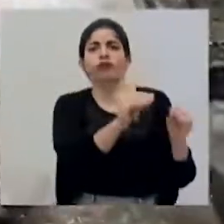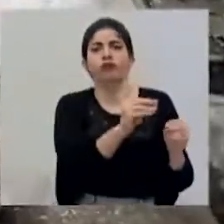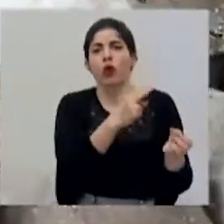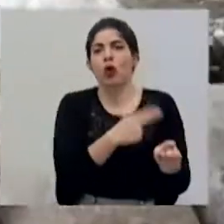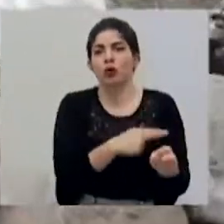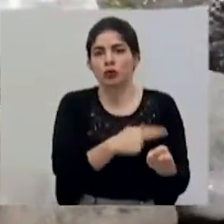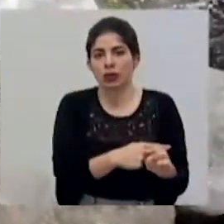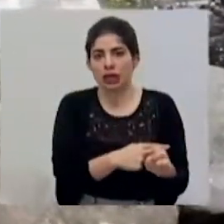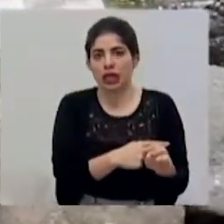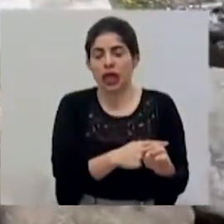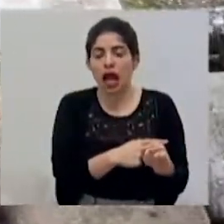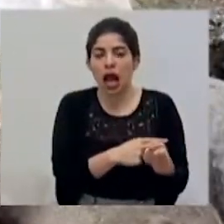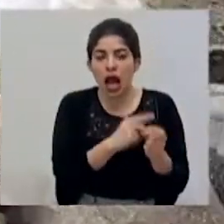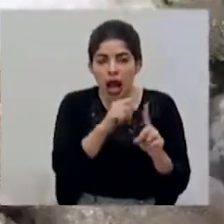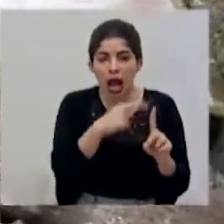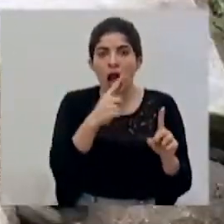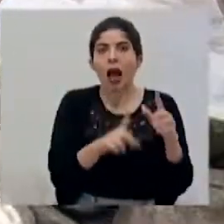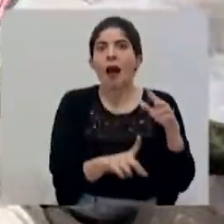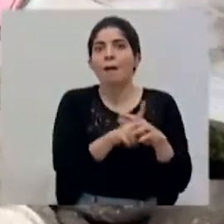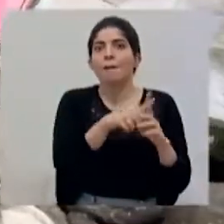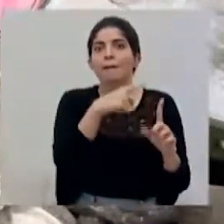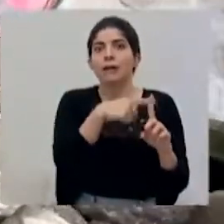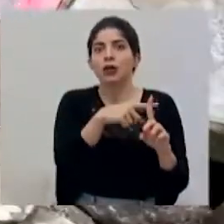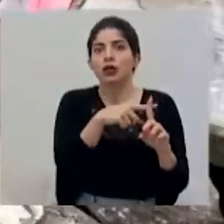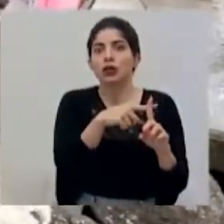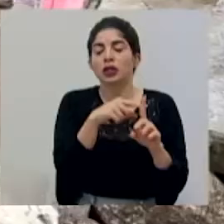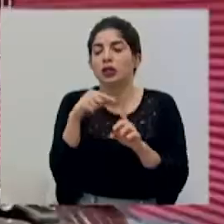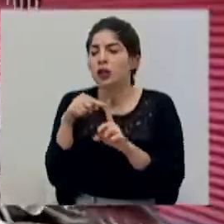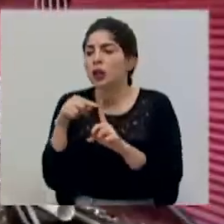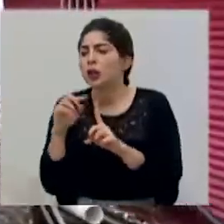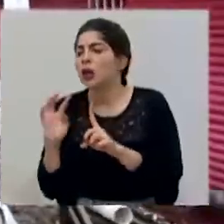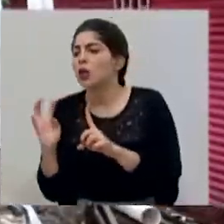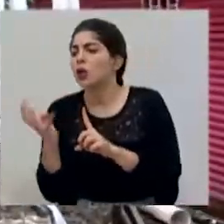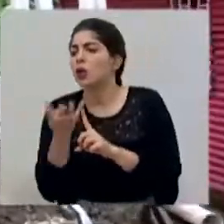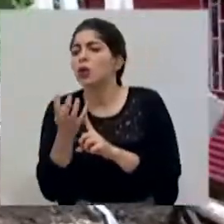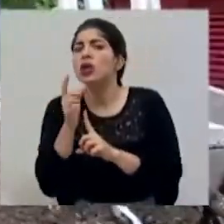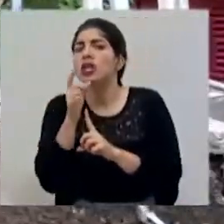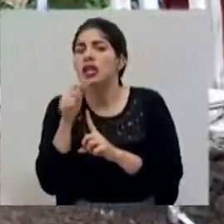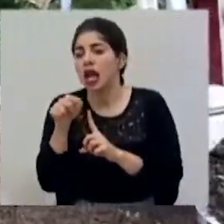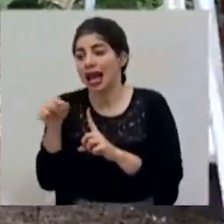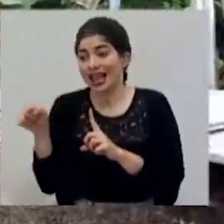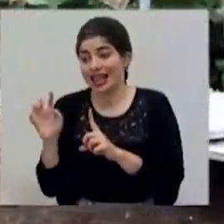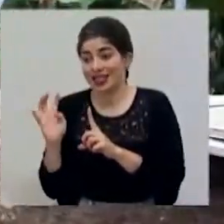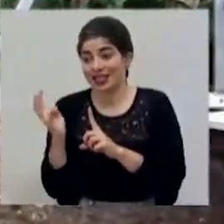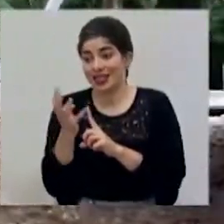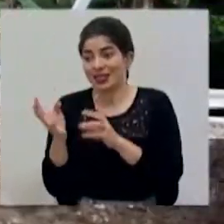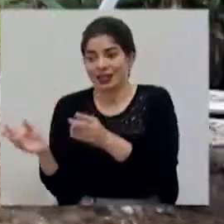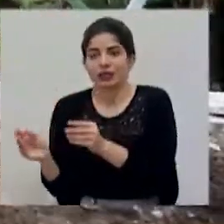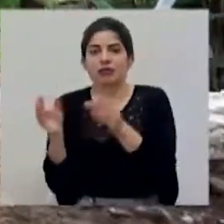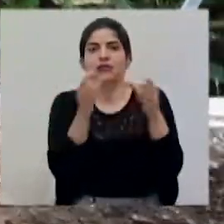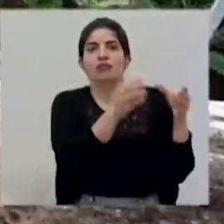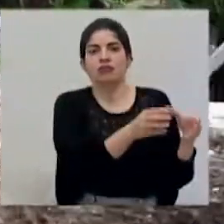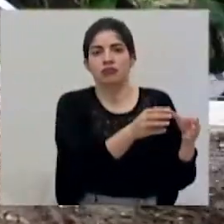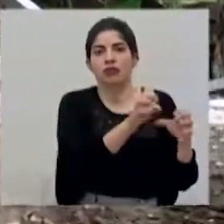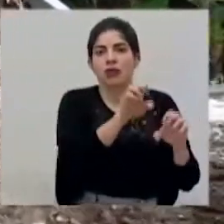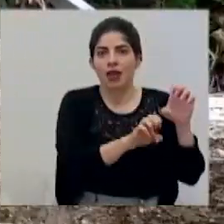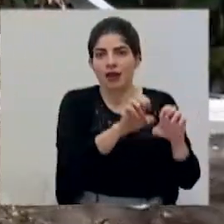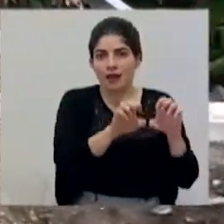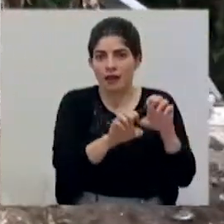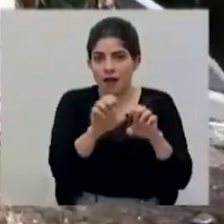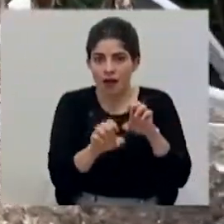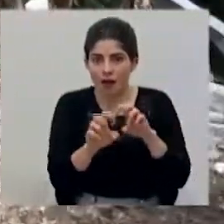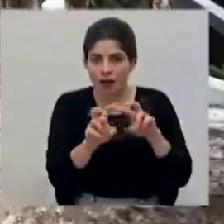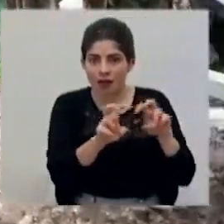correspondiente, dio la prueba positiva, los contactos inmediatamente fueron también evaluados dentro de la